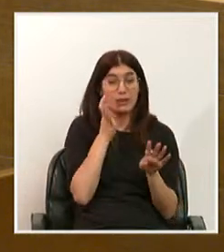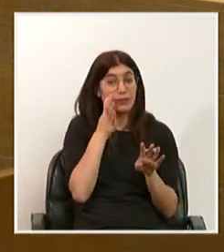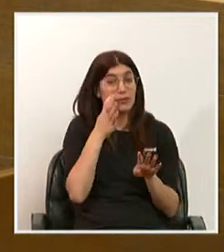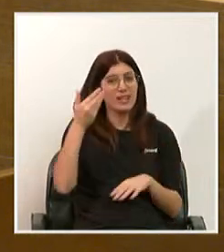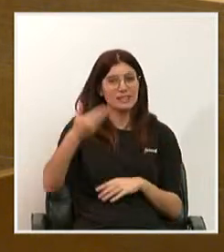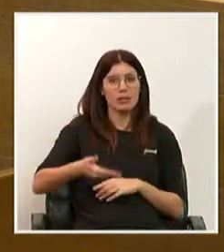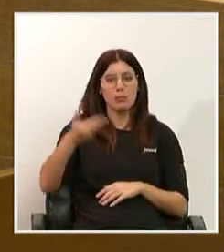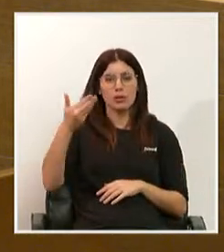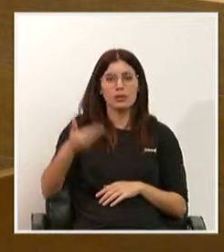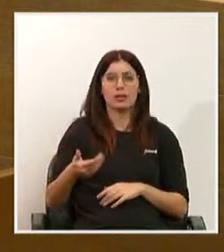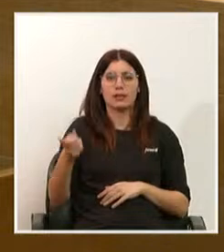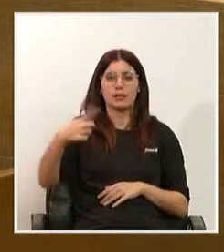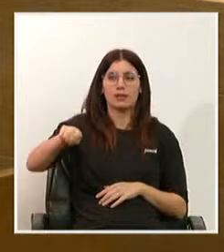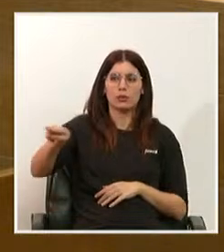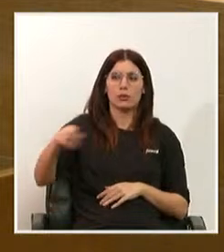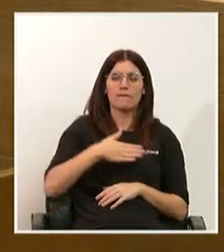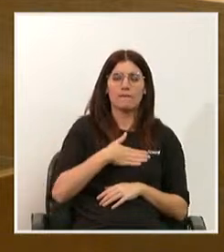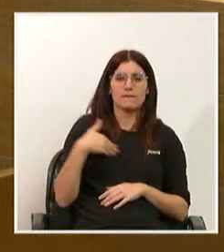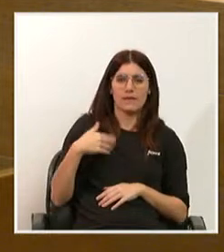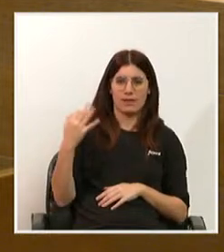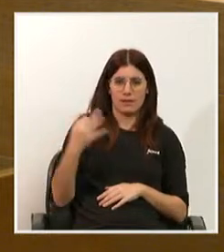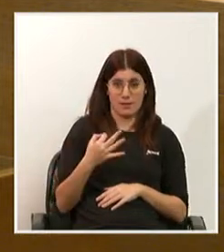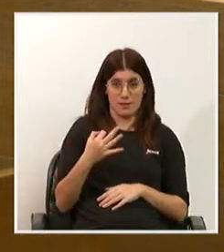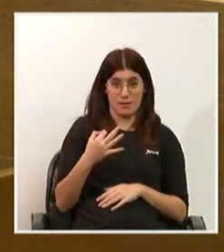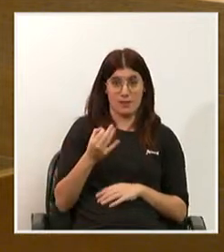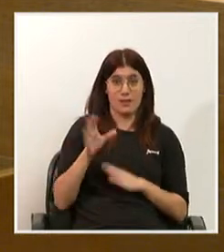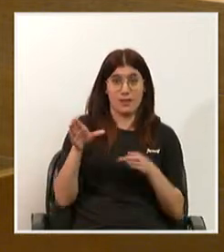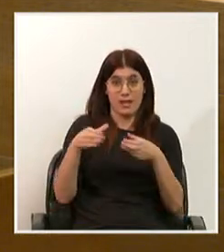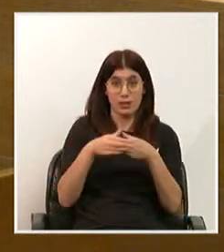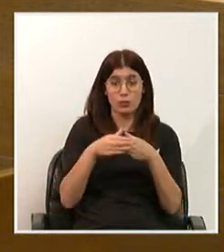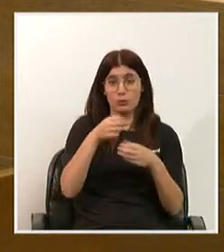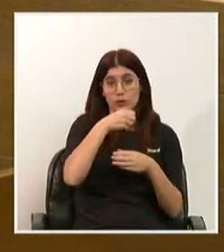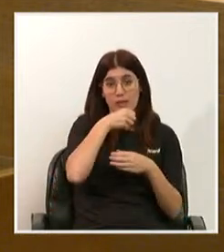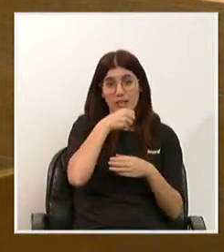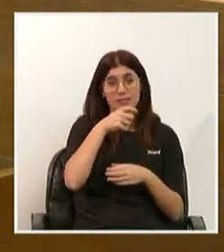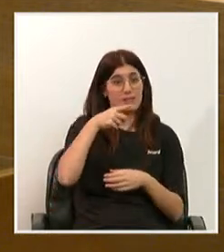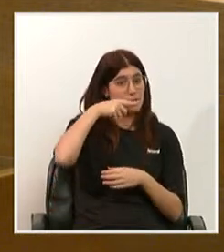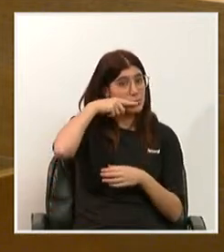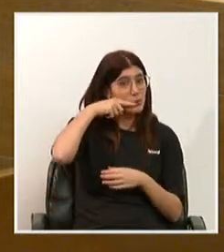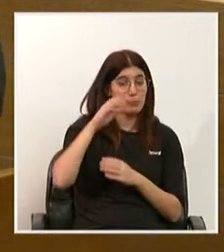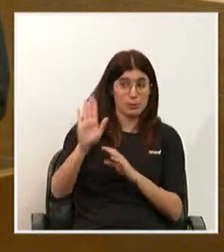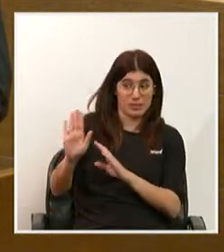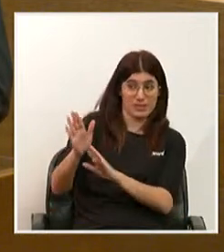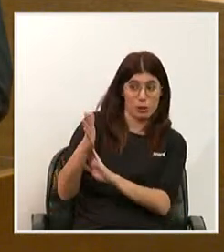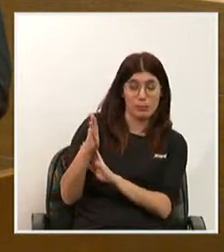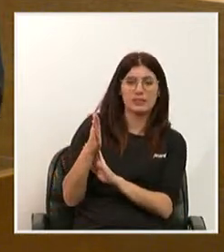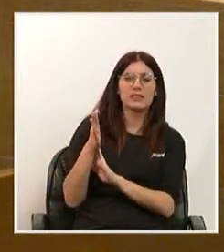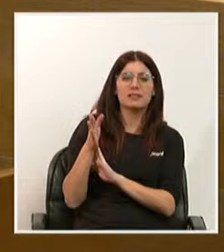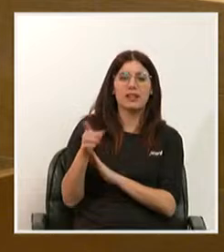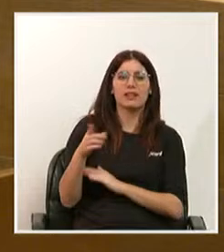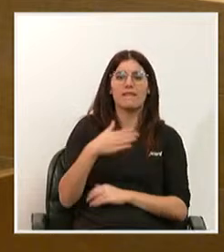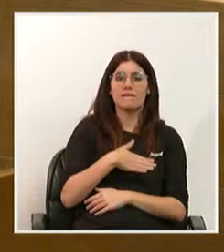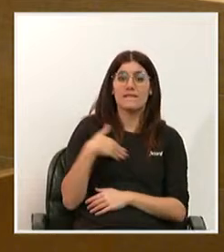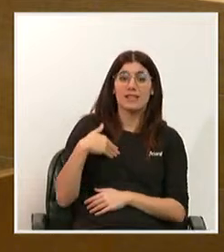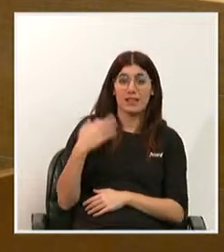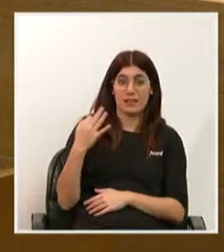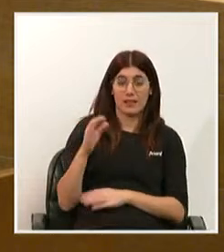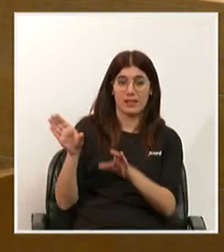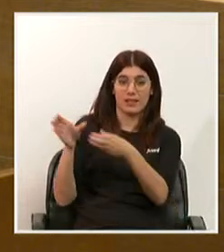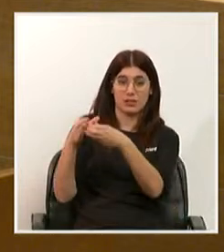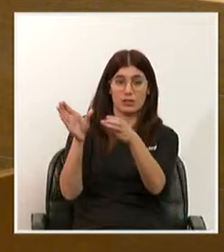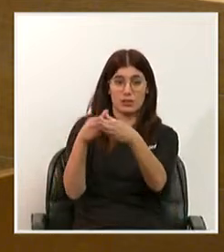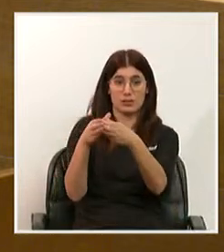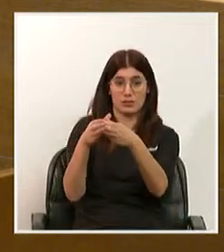claro cuáles son sus pretensiones las pretensiones del partido socialista y de compromís que es quien presenta esta proposición que son los partidos